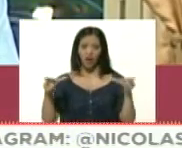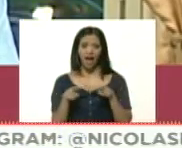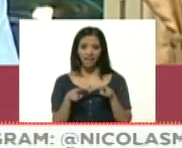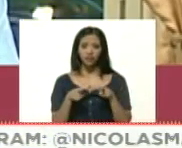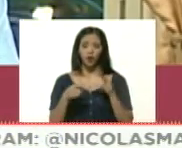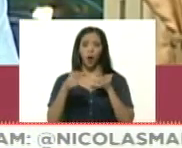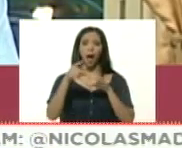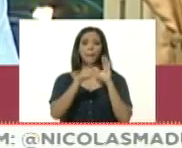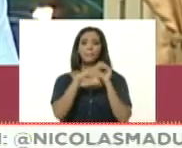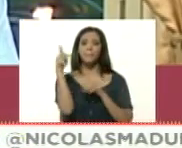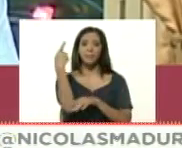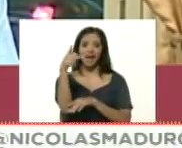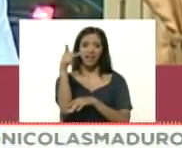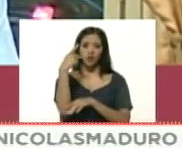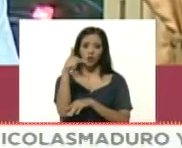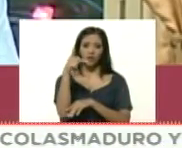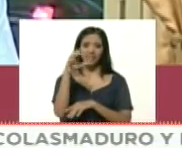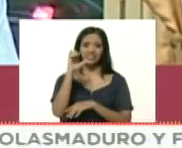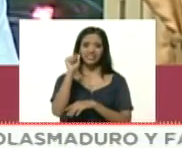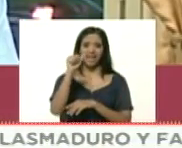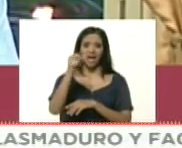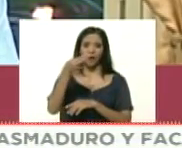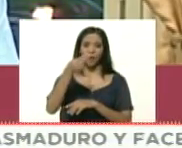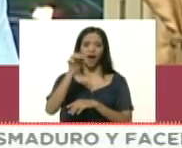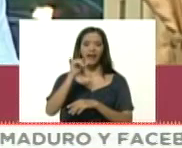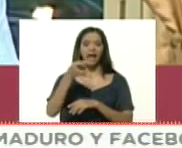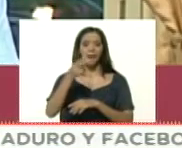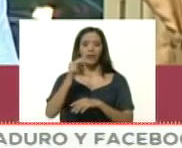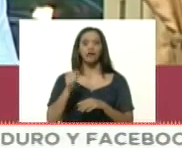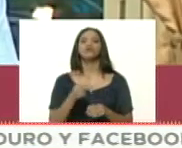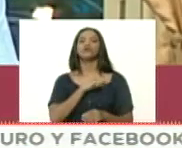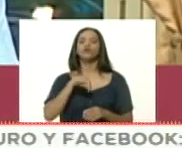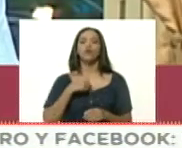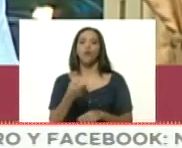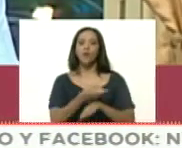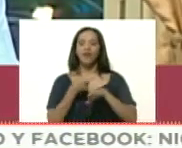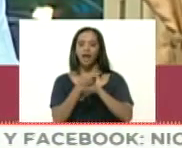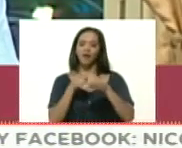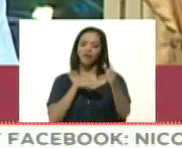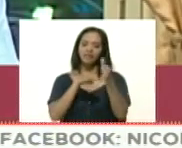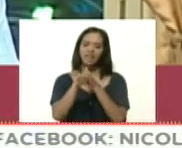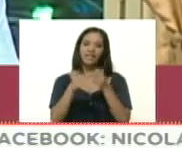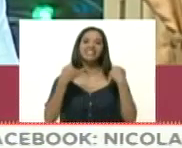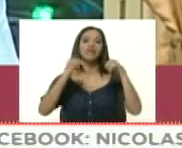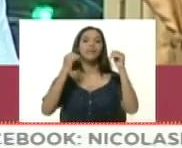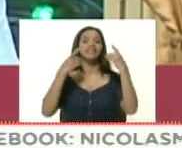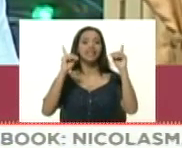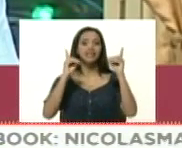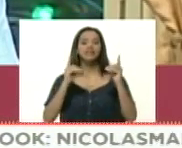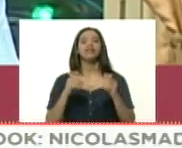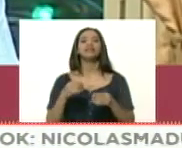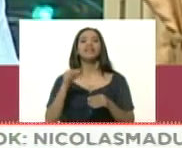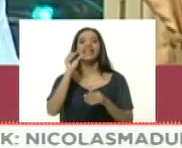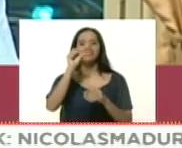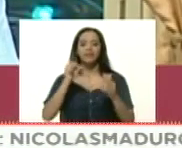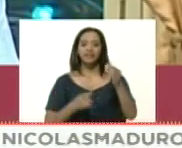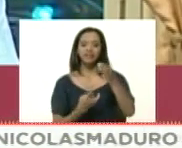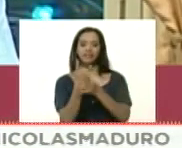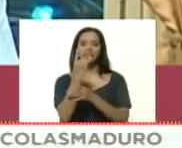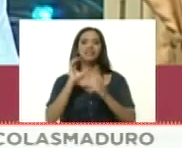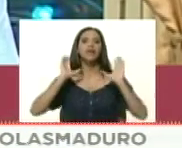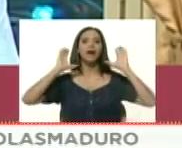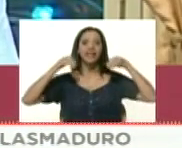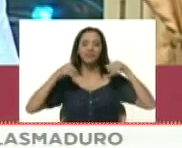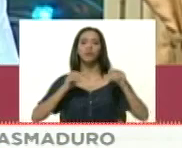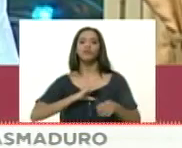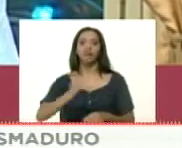Chaguaramas, nuestro gobernador José Vázquez, avanzando en la independencia de la semilla de maíz por la soberanía